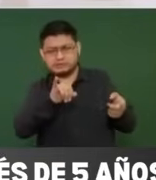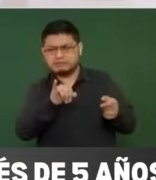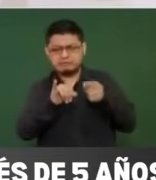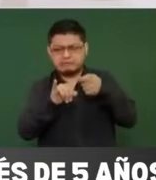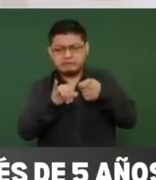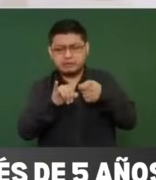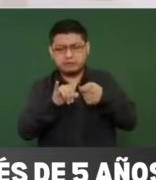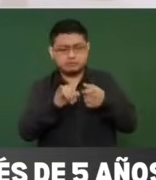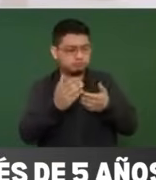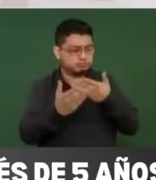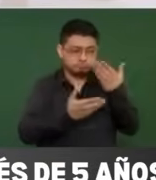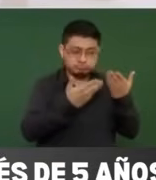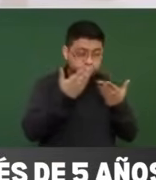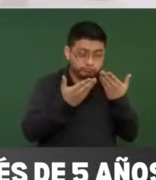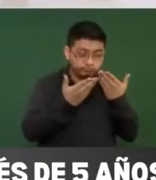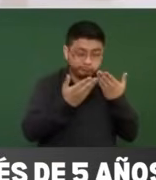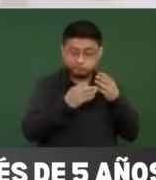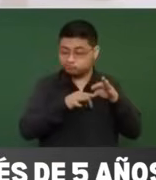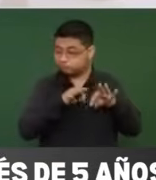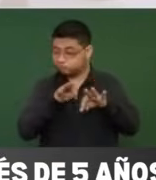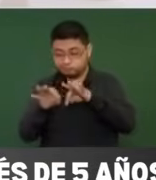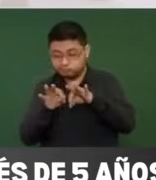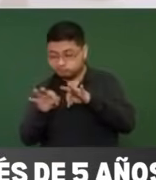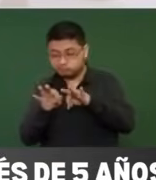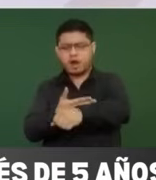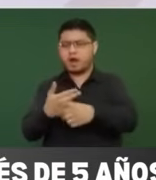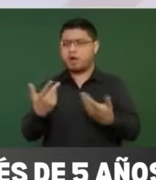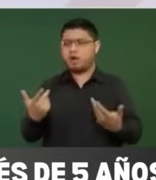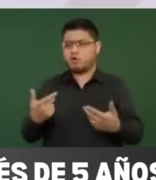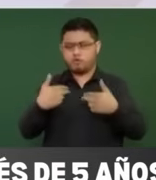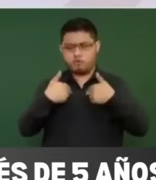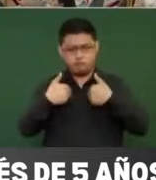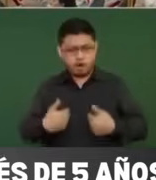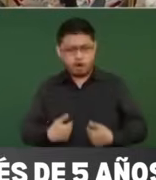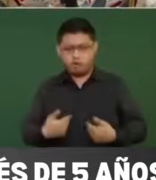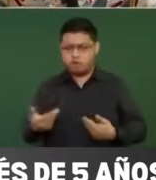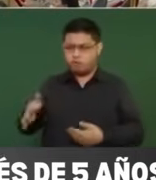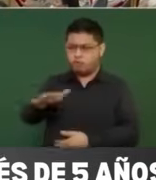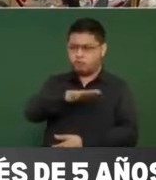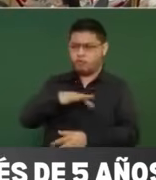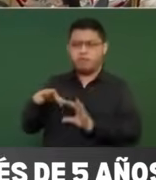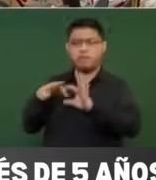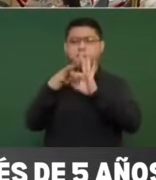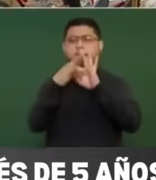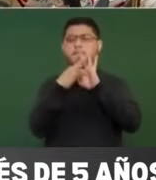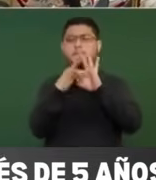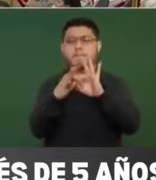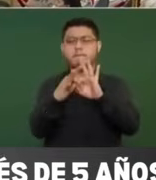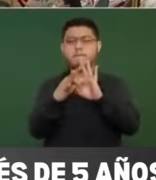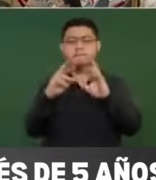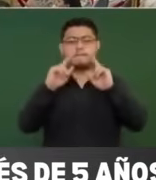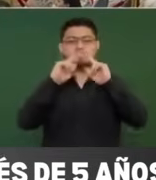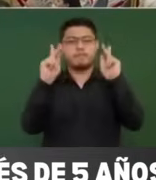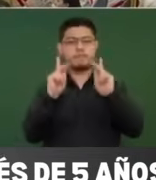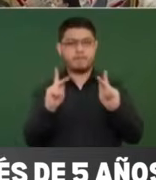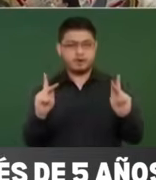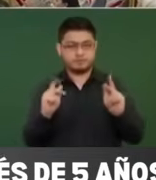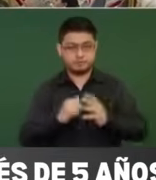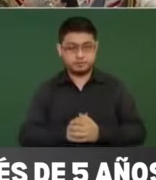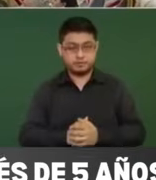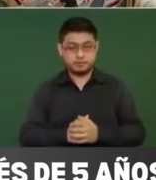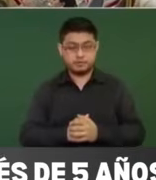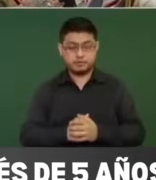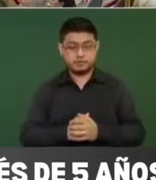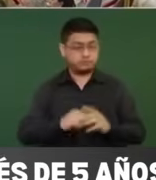pero no hacer nada por los jóvenes. En el México de hoy, como